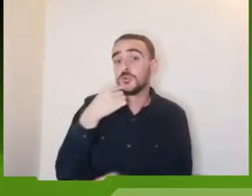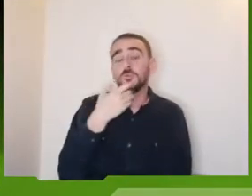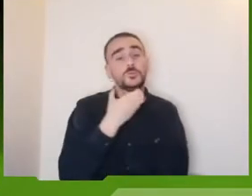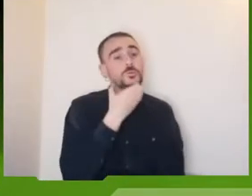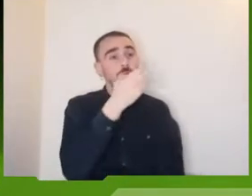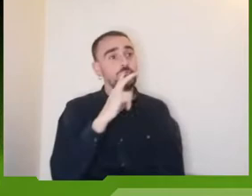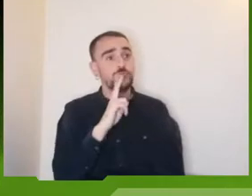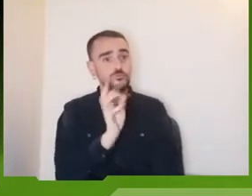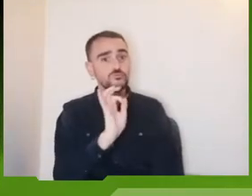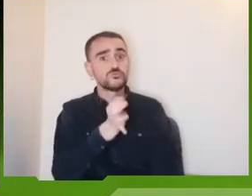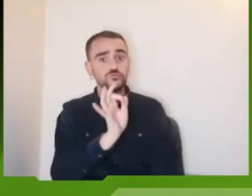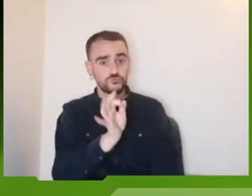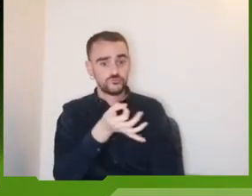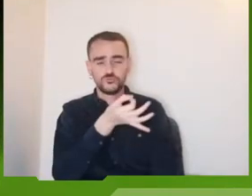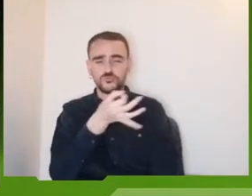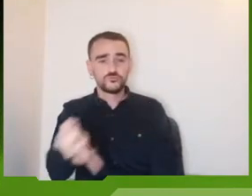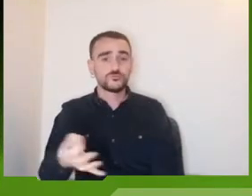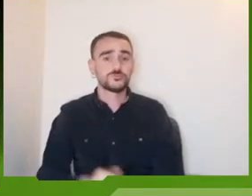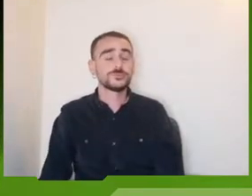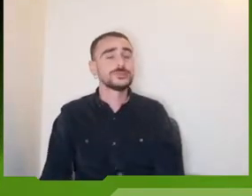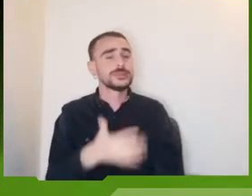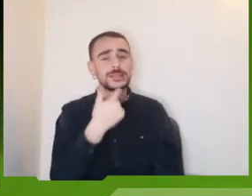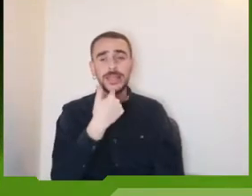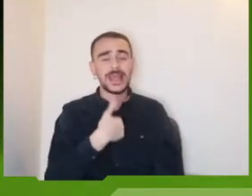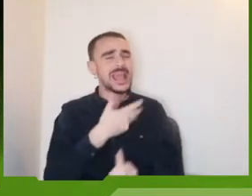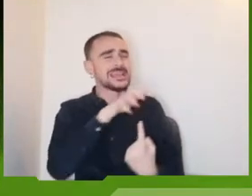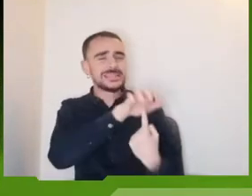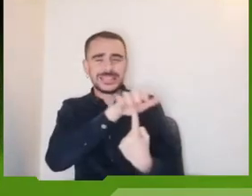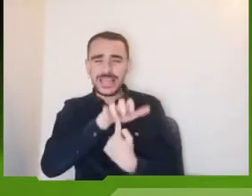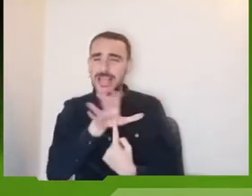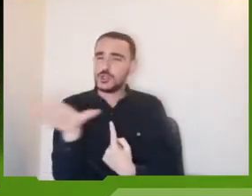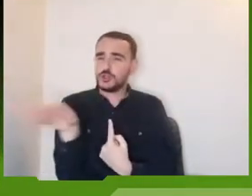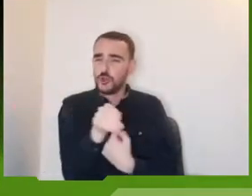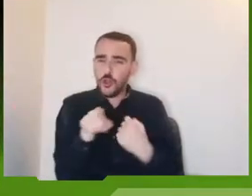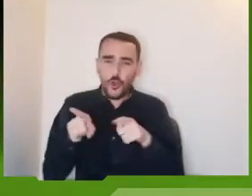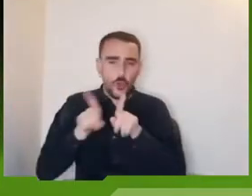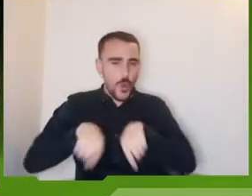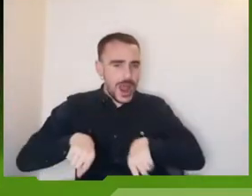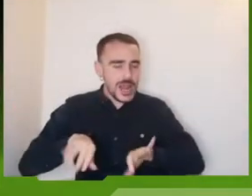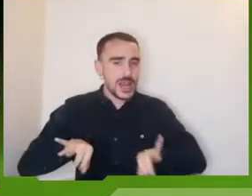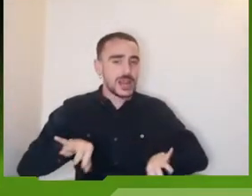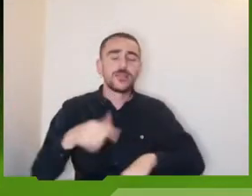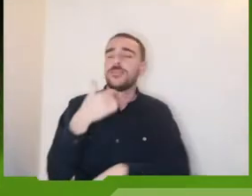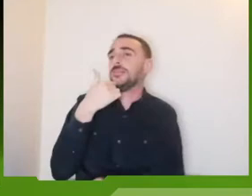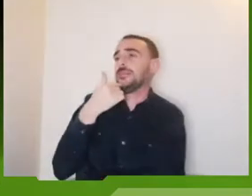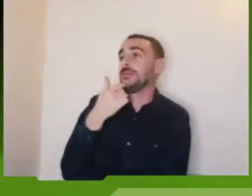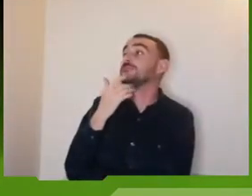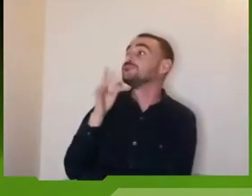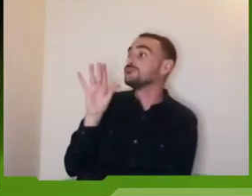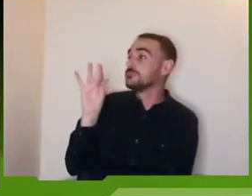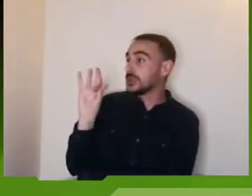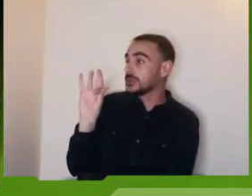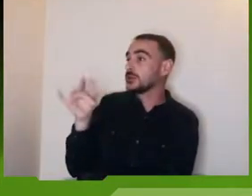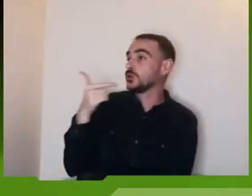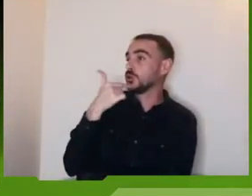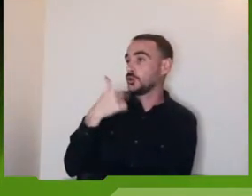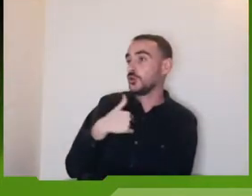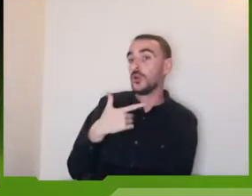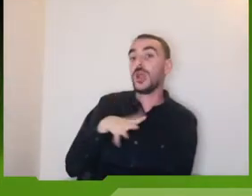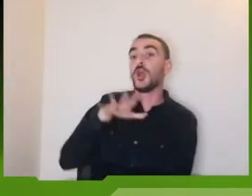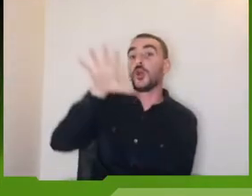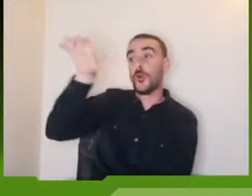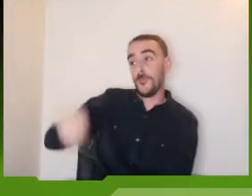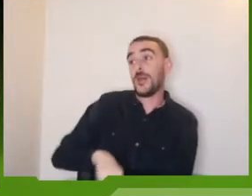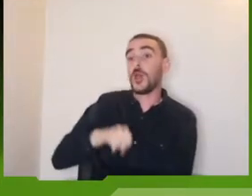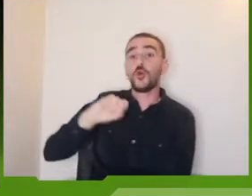¿Has puesto Fijaos. las mismas setas y todo igual? Exacto, he comprado unas cuantas bandejas. Y he cogido